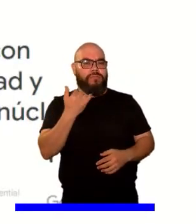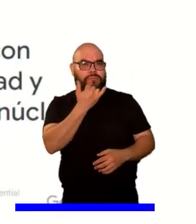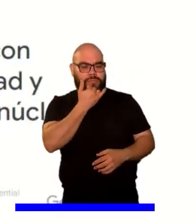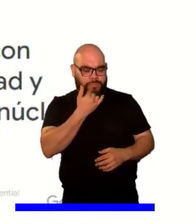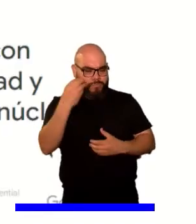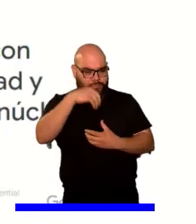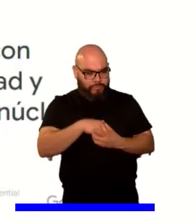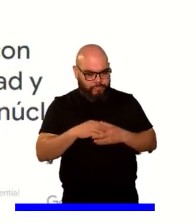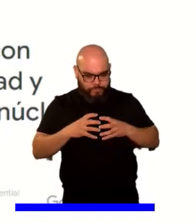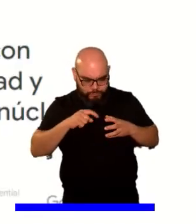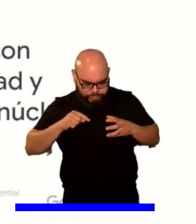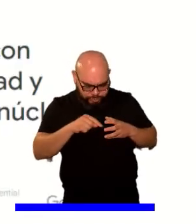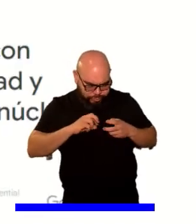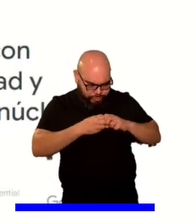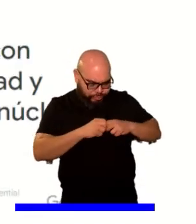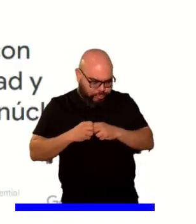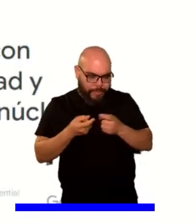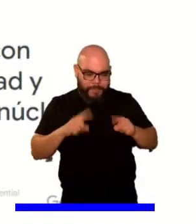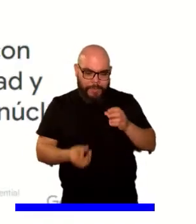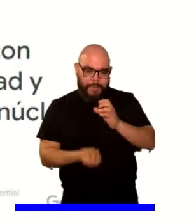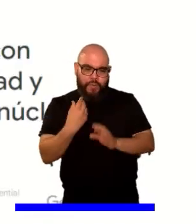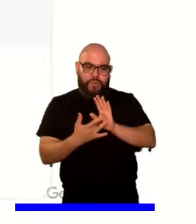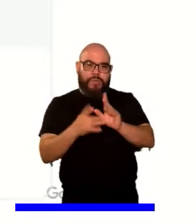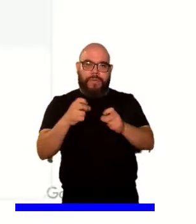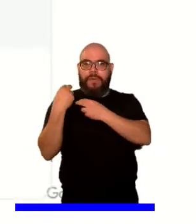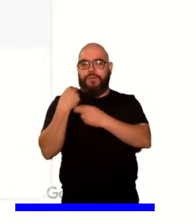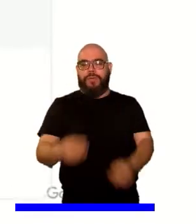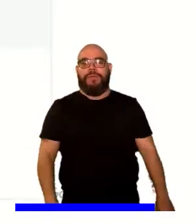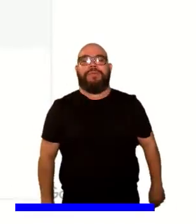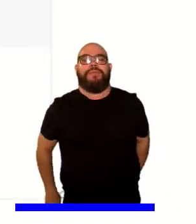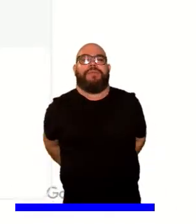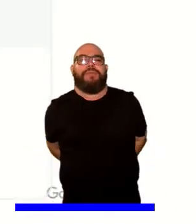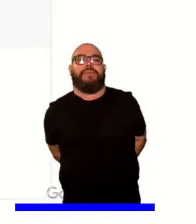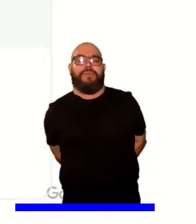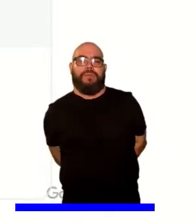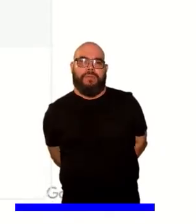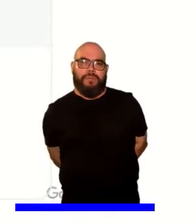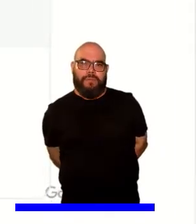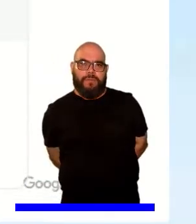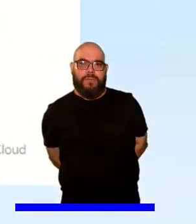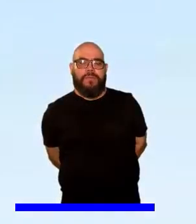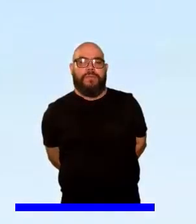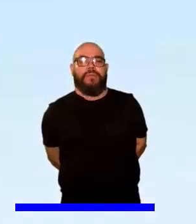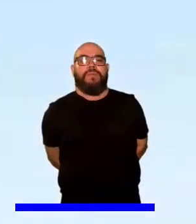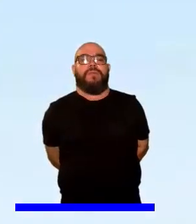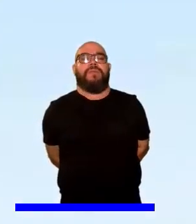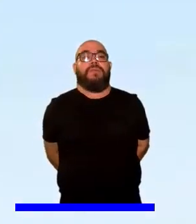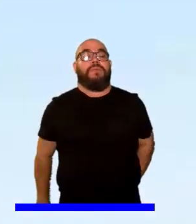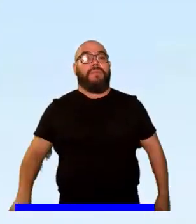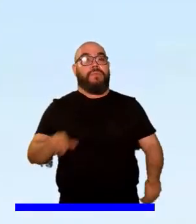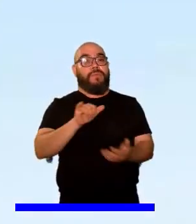qué es lo que está pasando por dentro y de ser responsables con nuestros productos. Entonces, por eso surgen nuestros modelos de